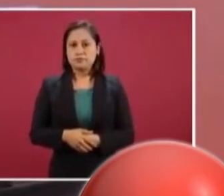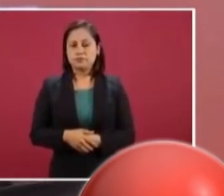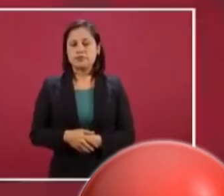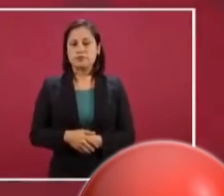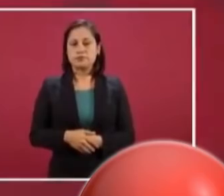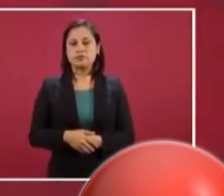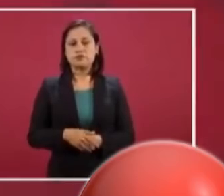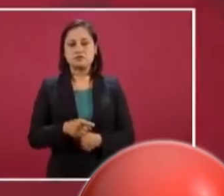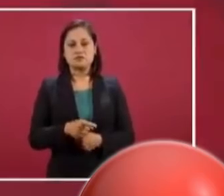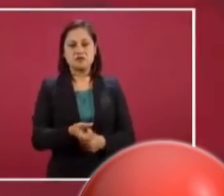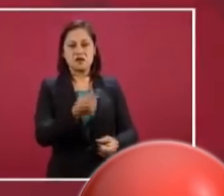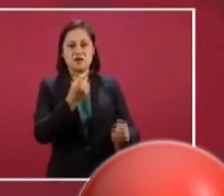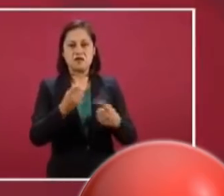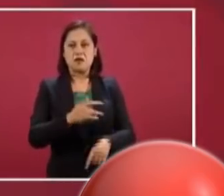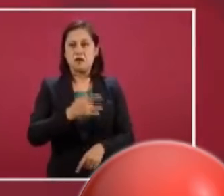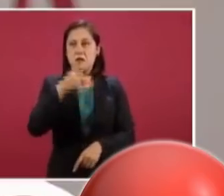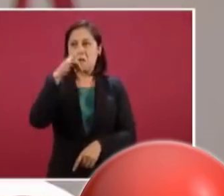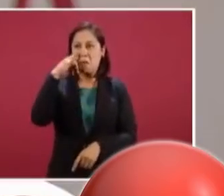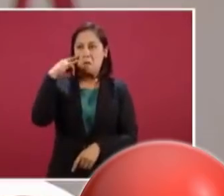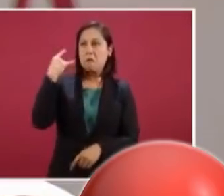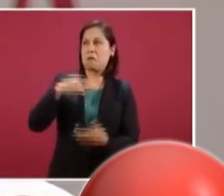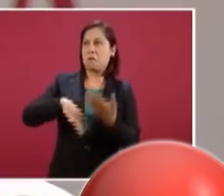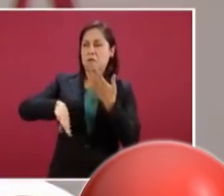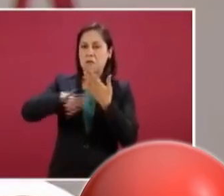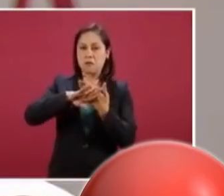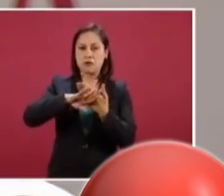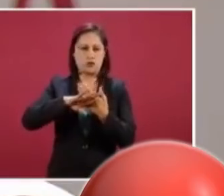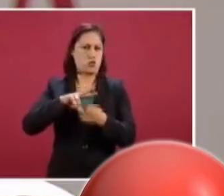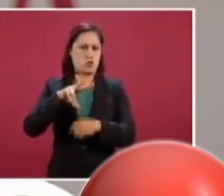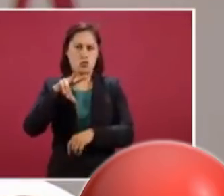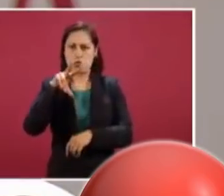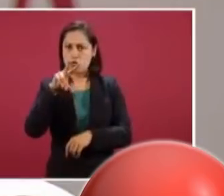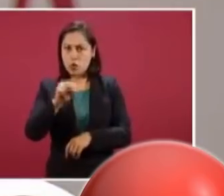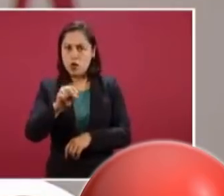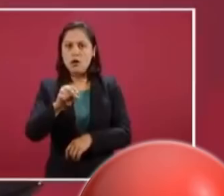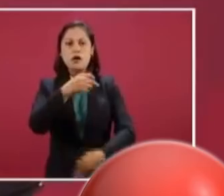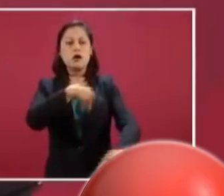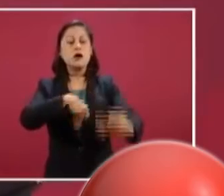vilipendiado, ofendido, sino que todos